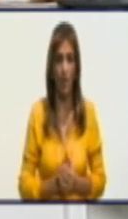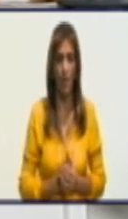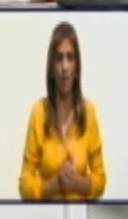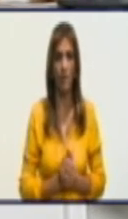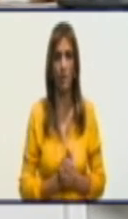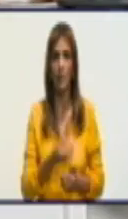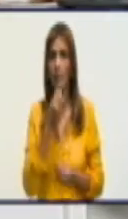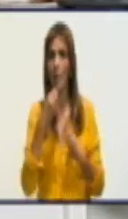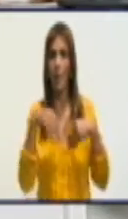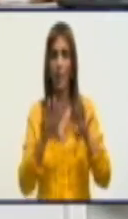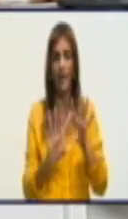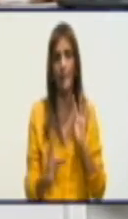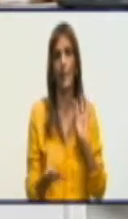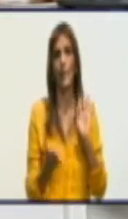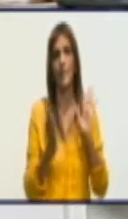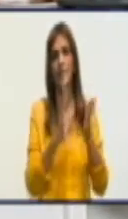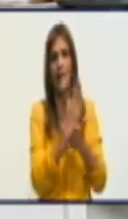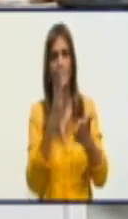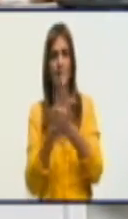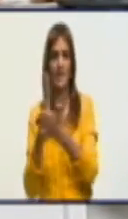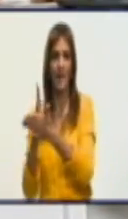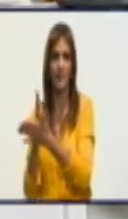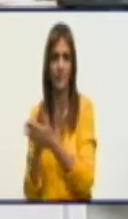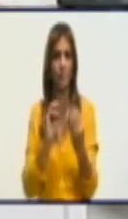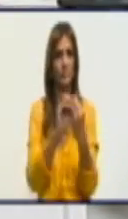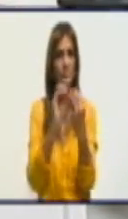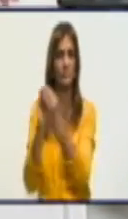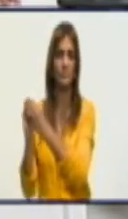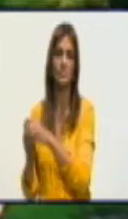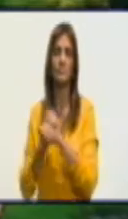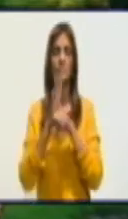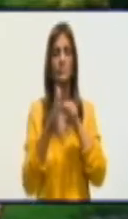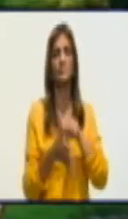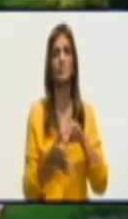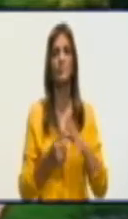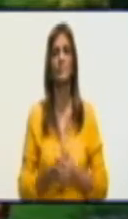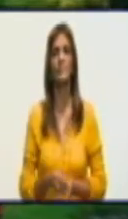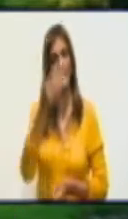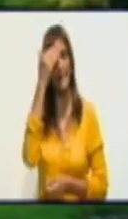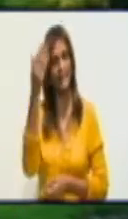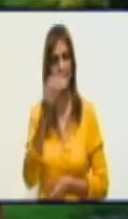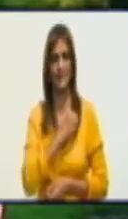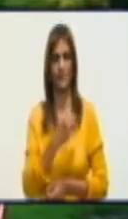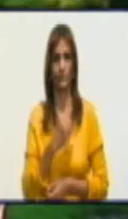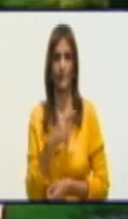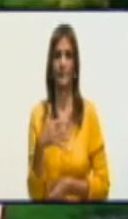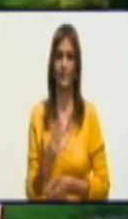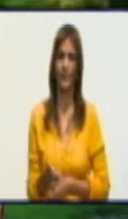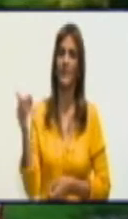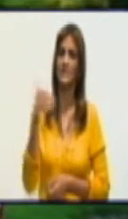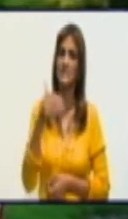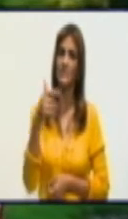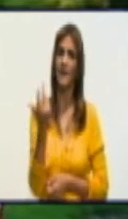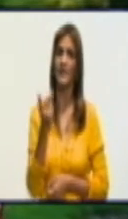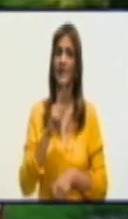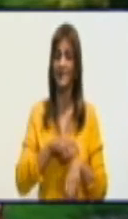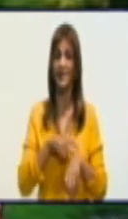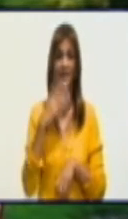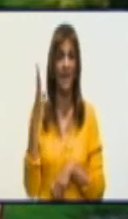el contagio y disminuyendo la transmisión. Gracias, doctora, por haber estado con nosotros estos minutos aquí en